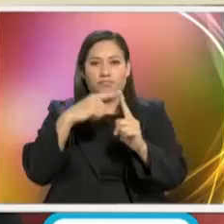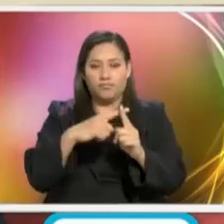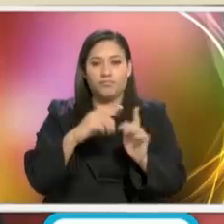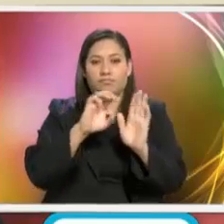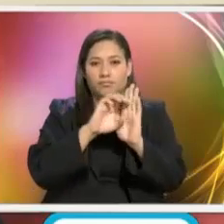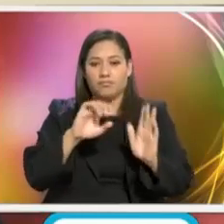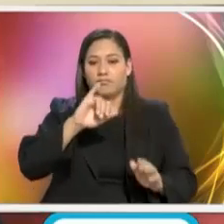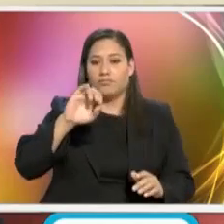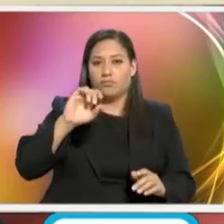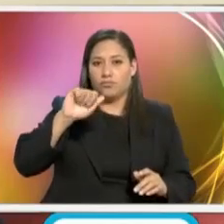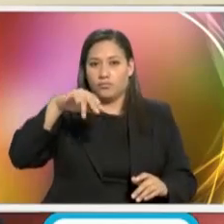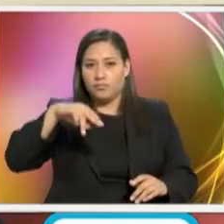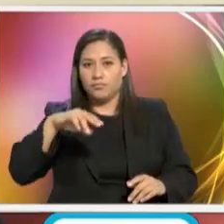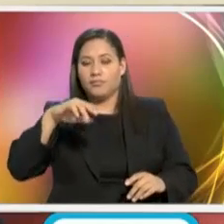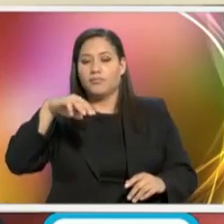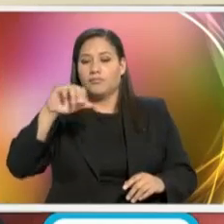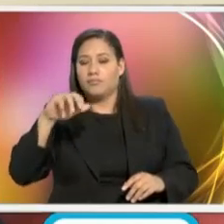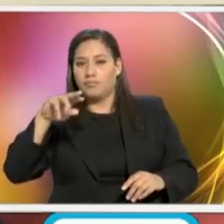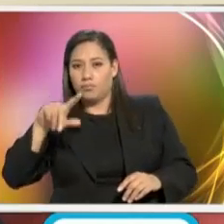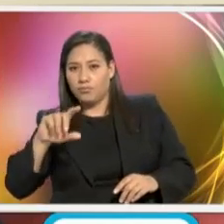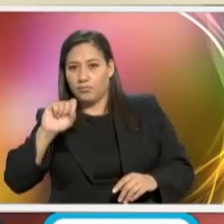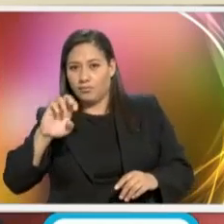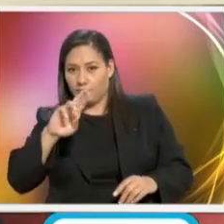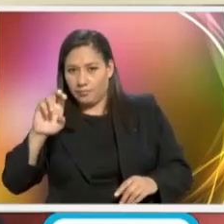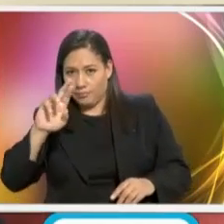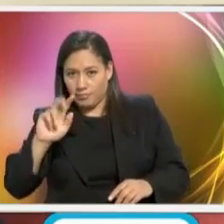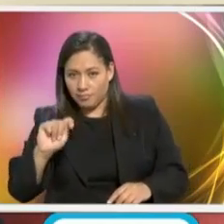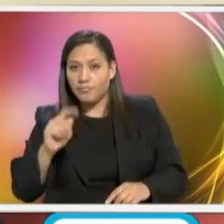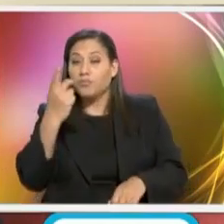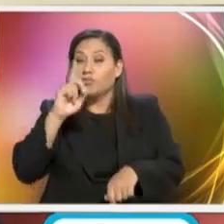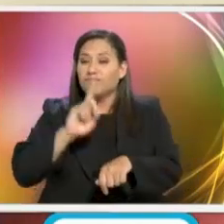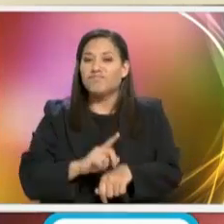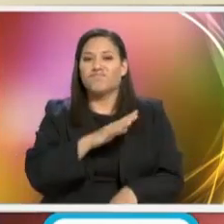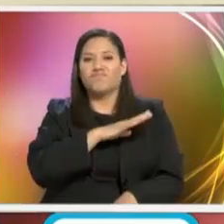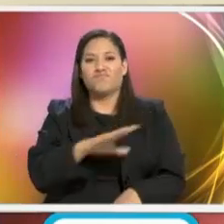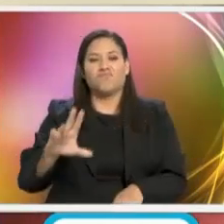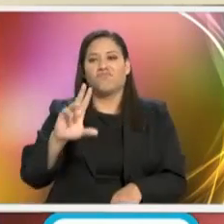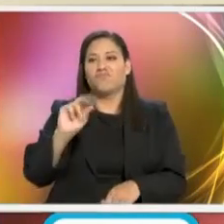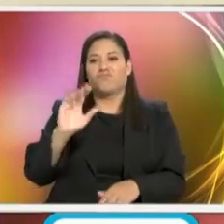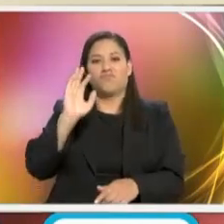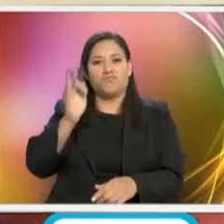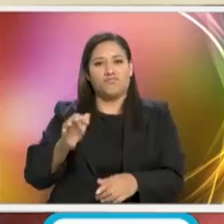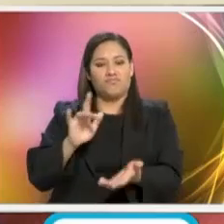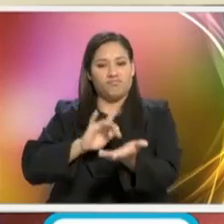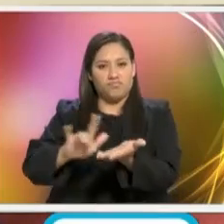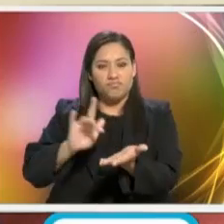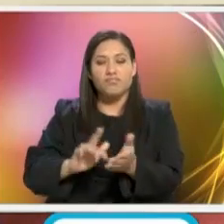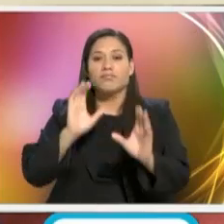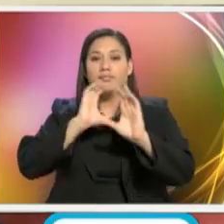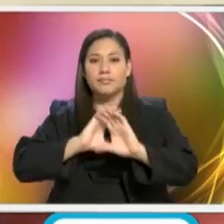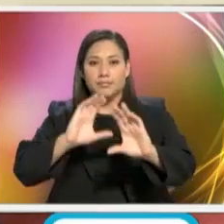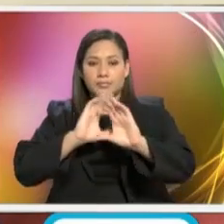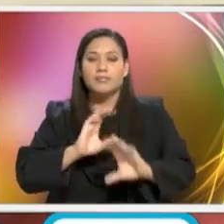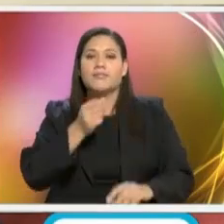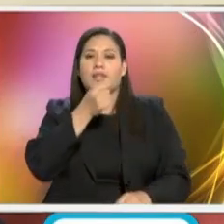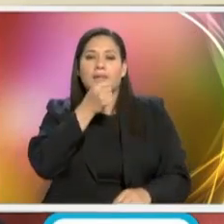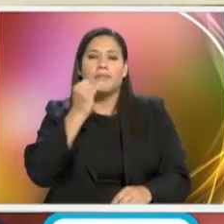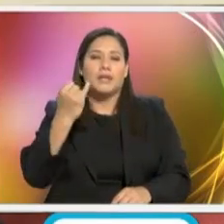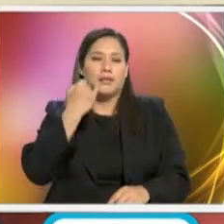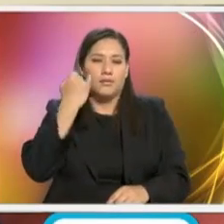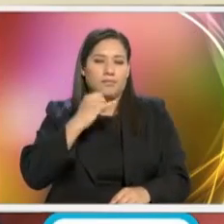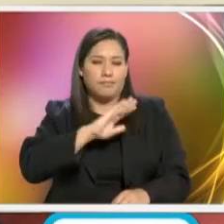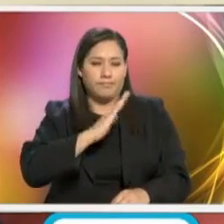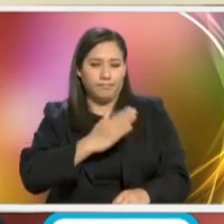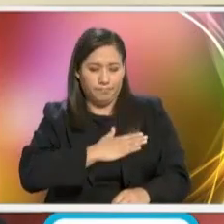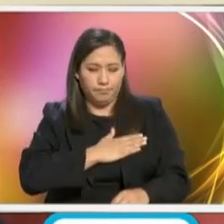Serrat, que un día que él rehusó participar en Eurovisión porque le prohibían cantar en catalán, por ejemplo, pues